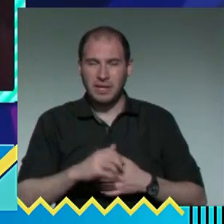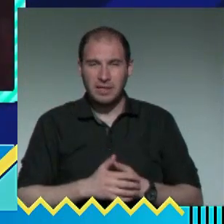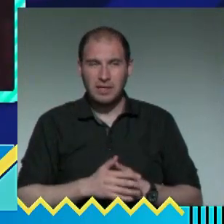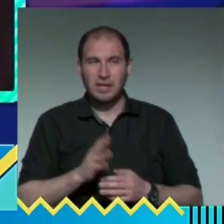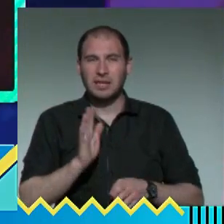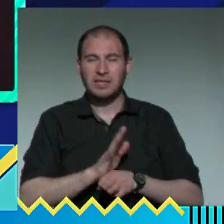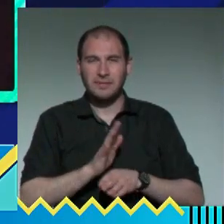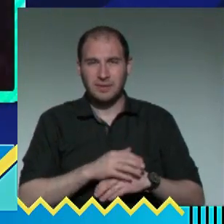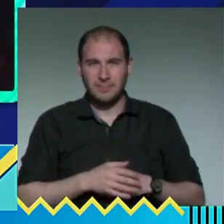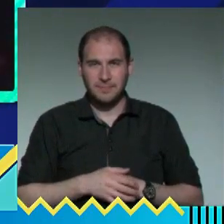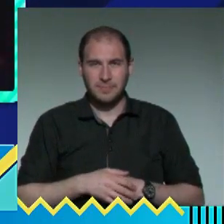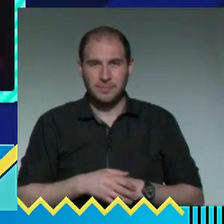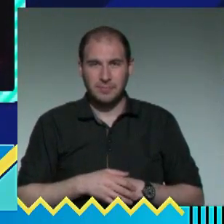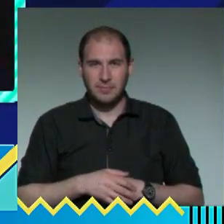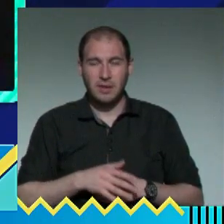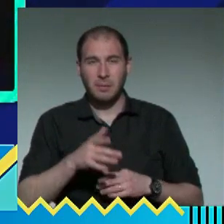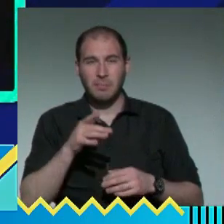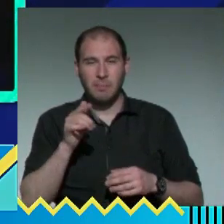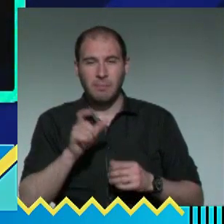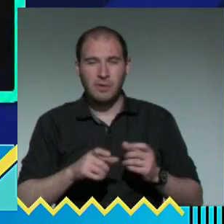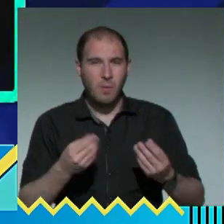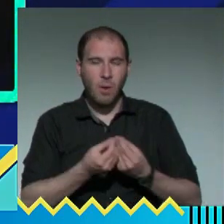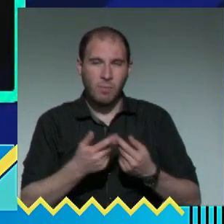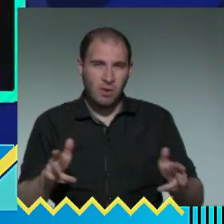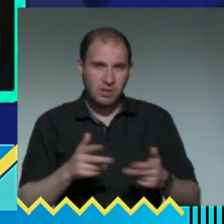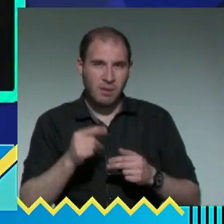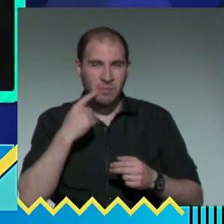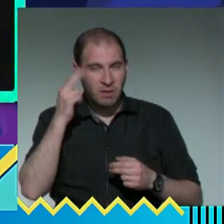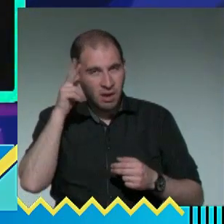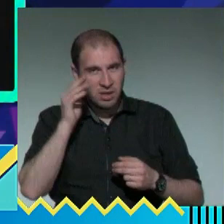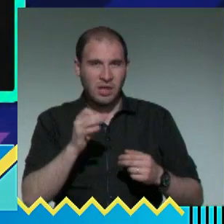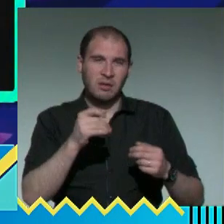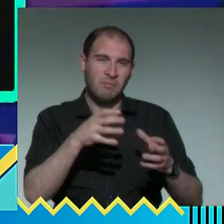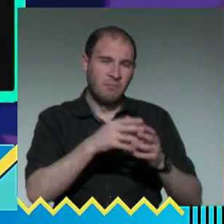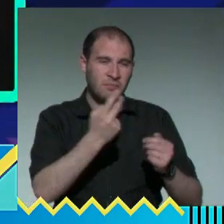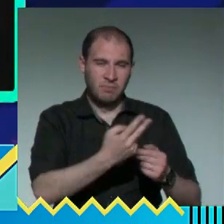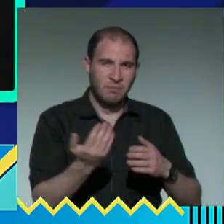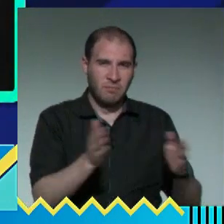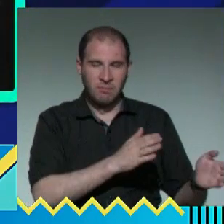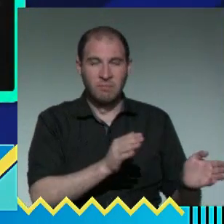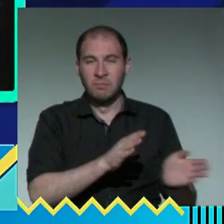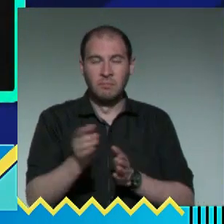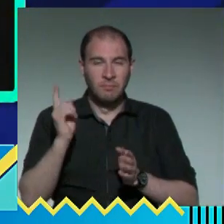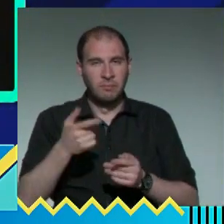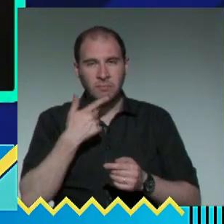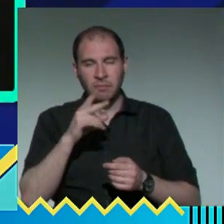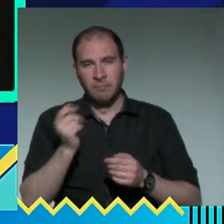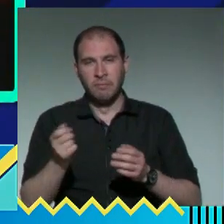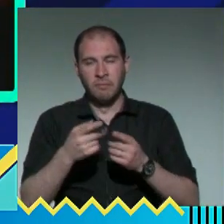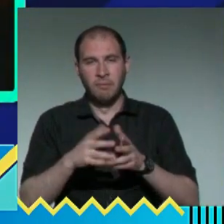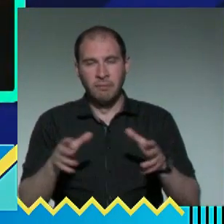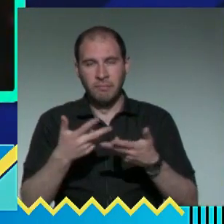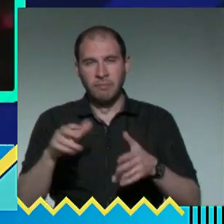el sentido de que, así como muchos de los músicos de los 80 escuchaban a Charlie Spinetta y formaron sus bandas, eso pasó con Soda, con otras